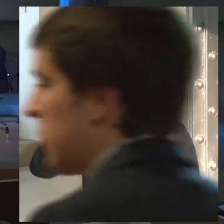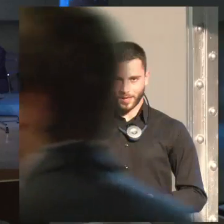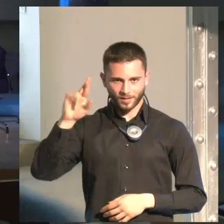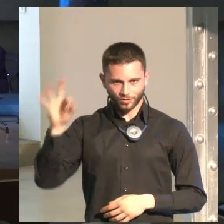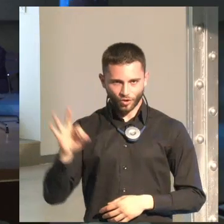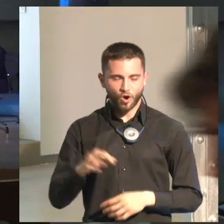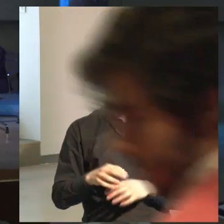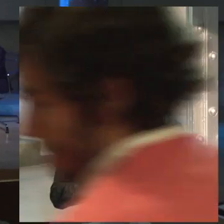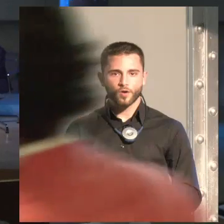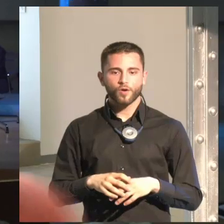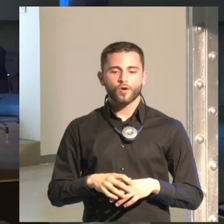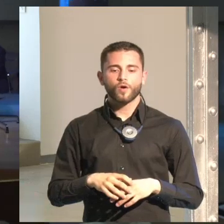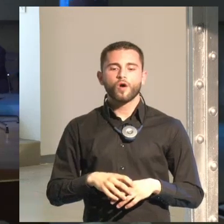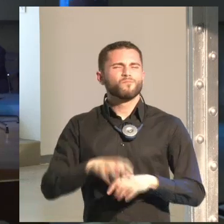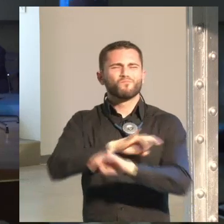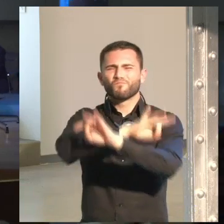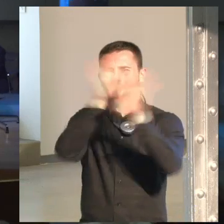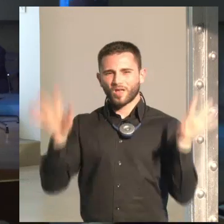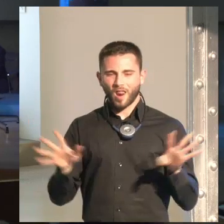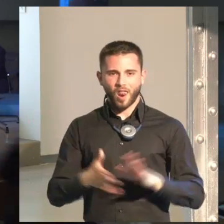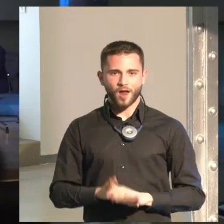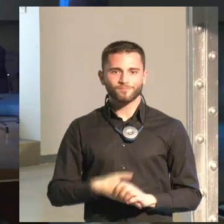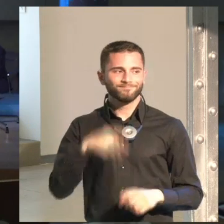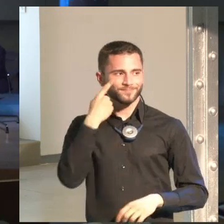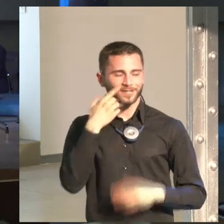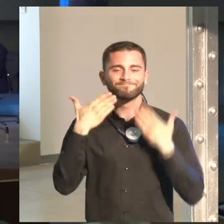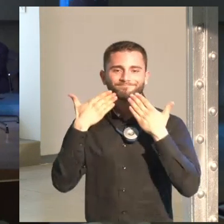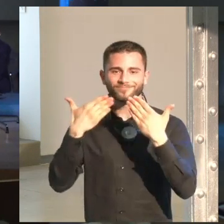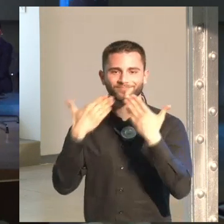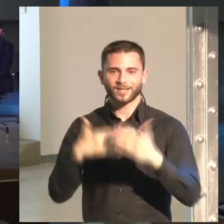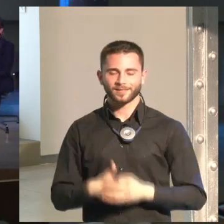siempre es muy claro y tiene muchas ideas, entonces vamos a ver. Gracias.